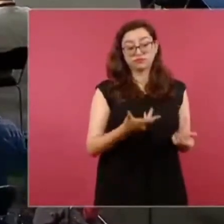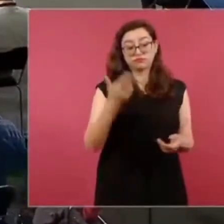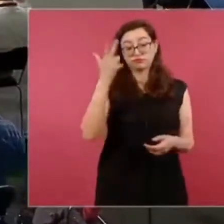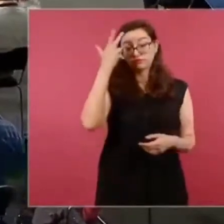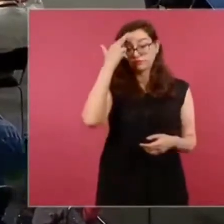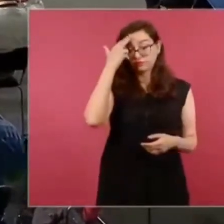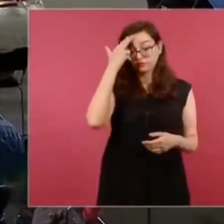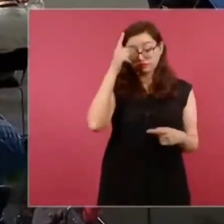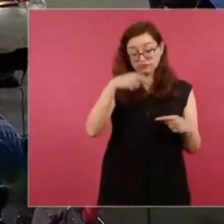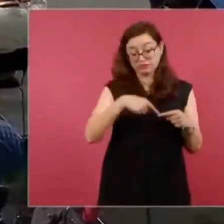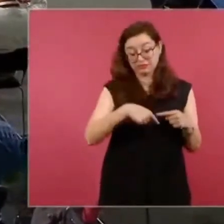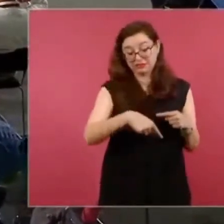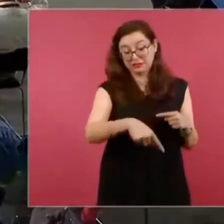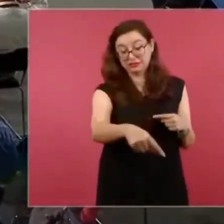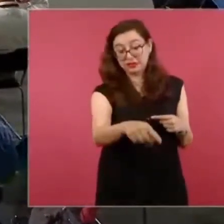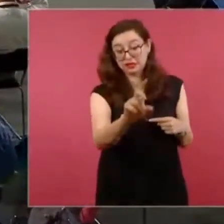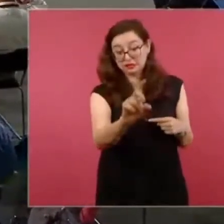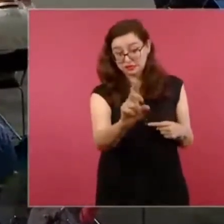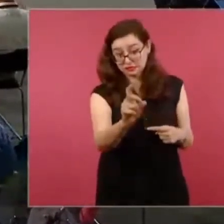entrando,